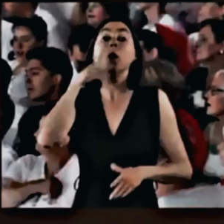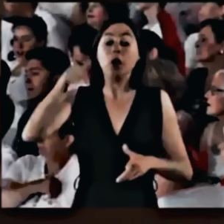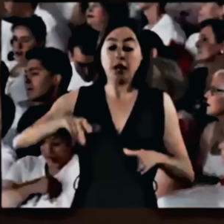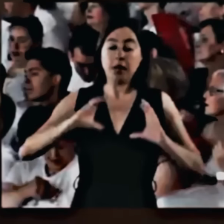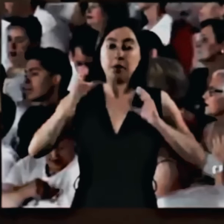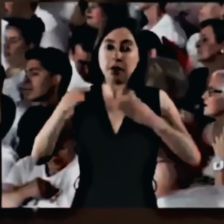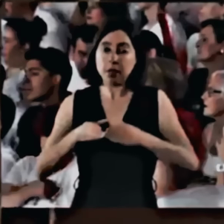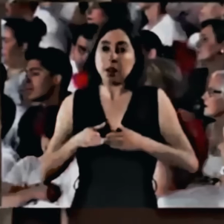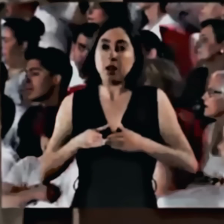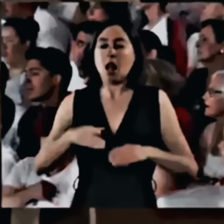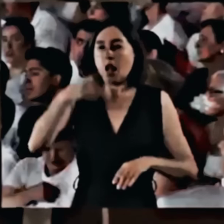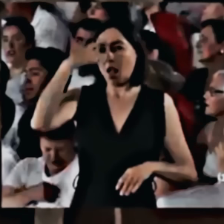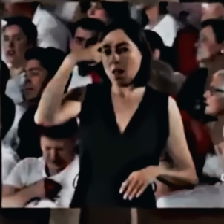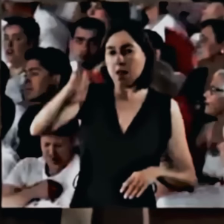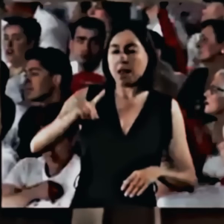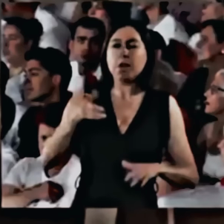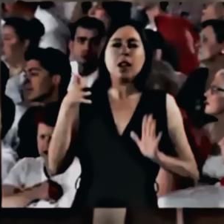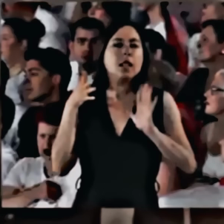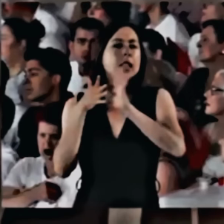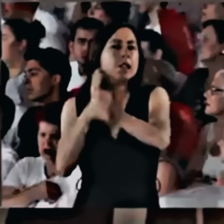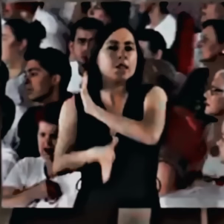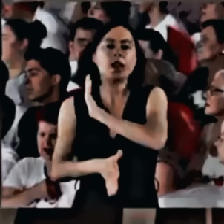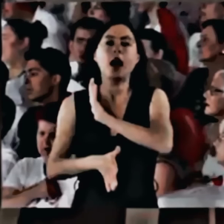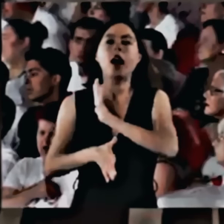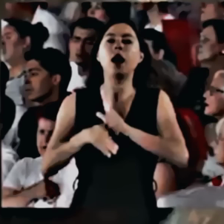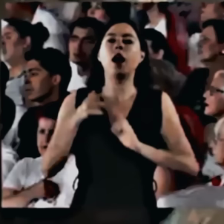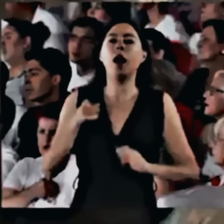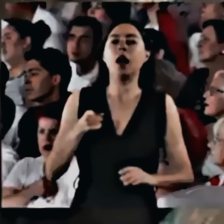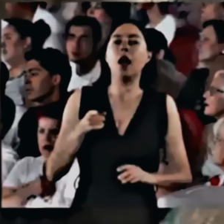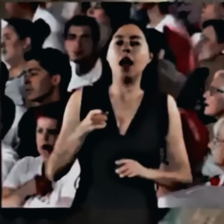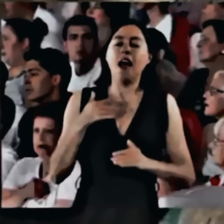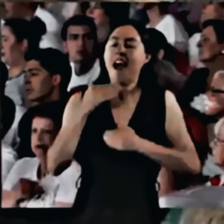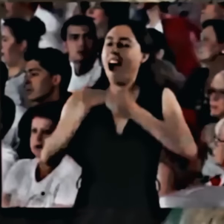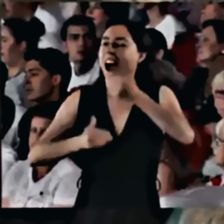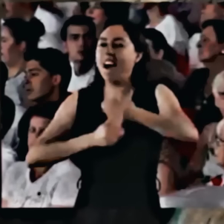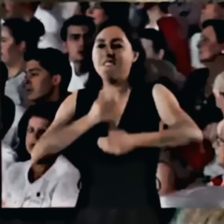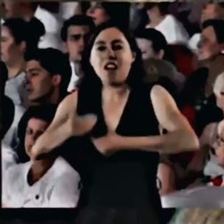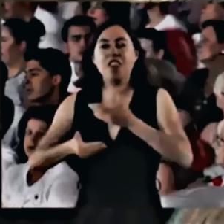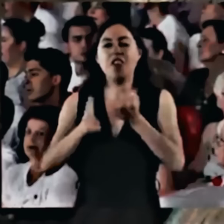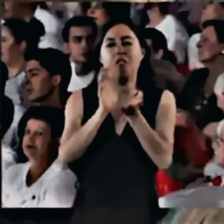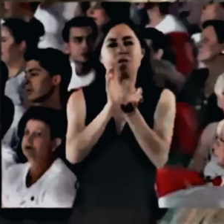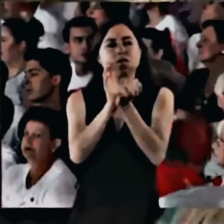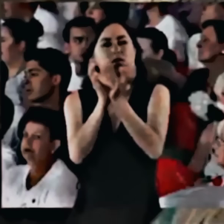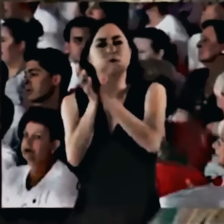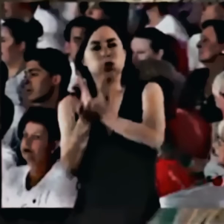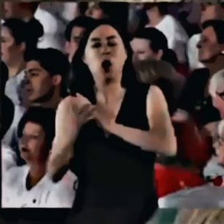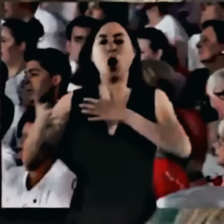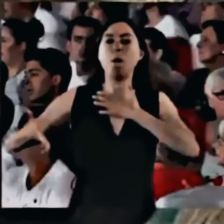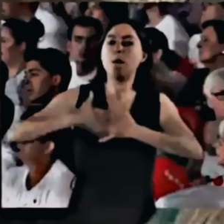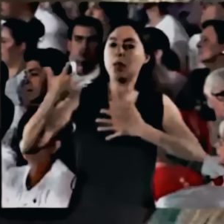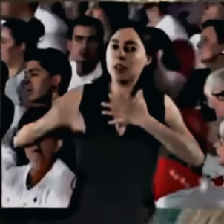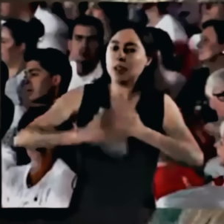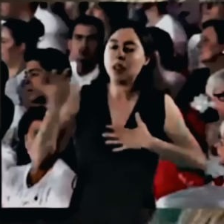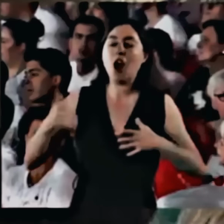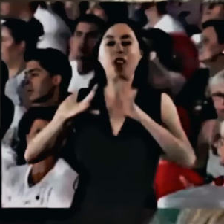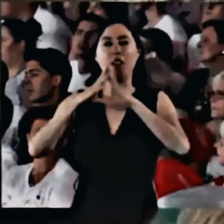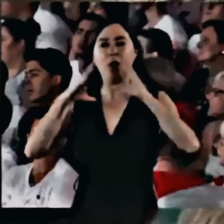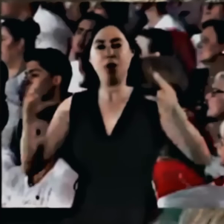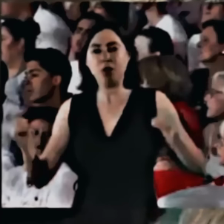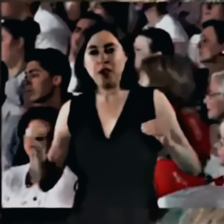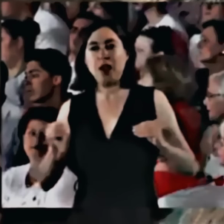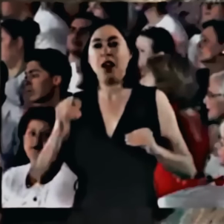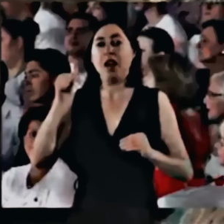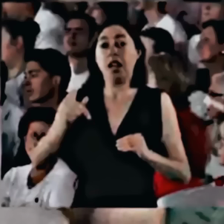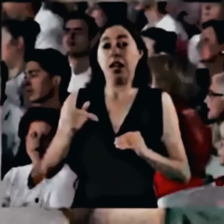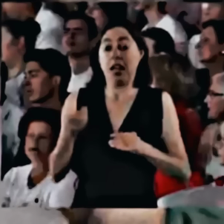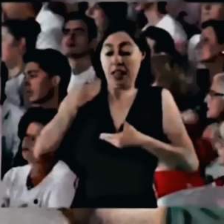un bastión electoral del PSOE desde el que, en enero de 2017, anunció que se presentaría a las primarias para recuperar la